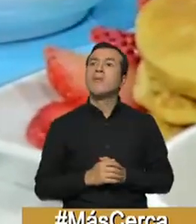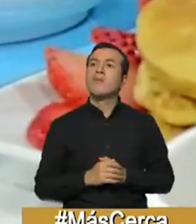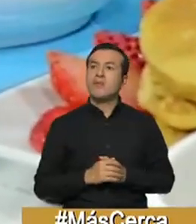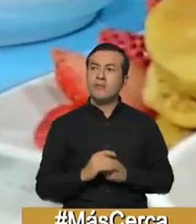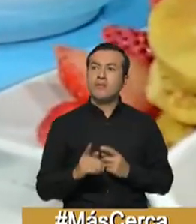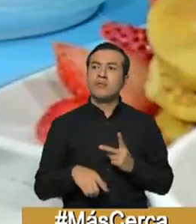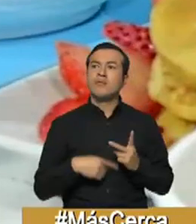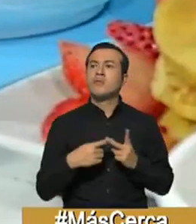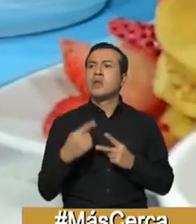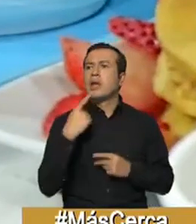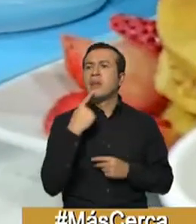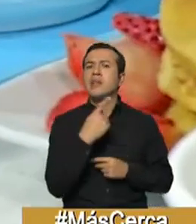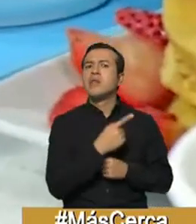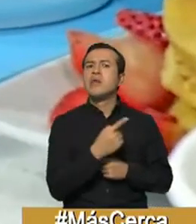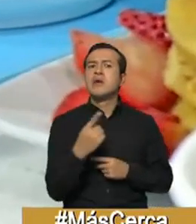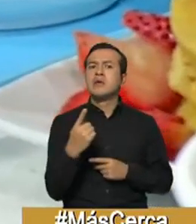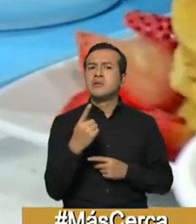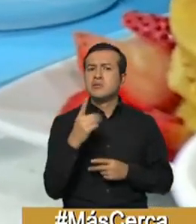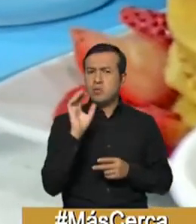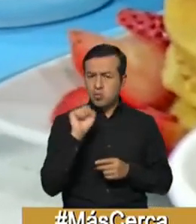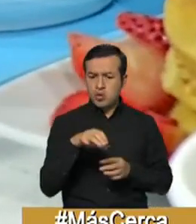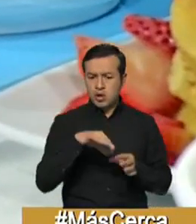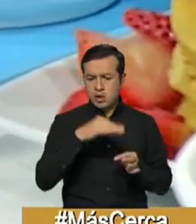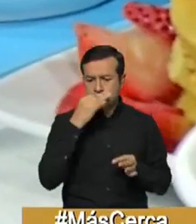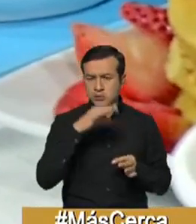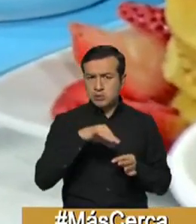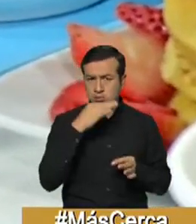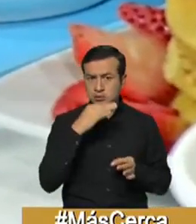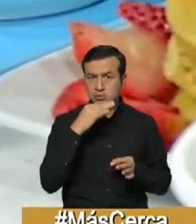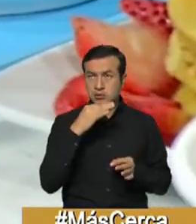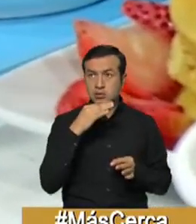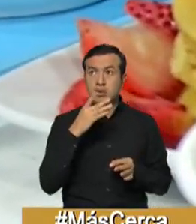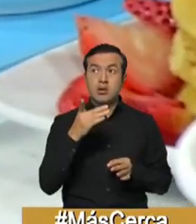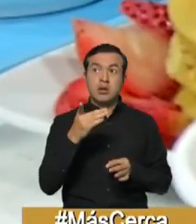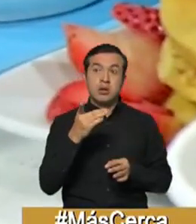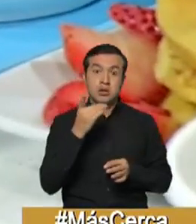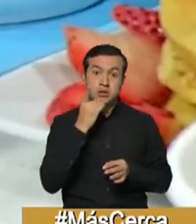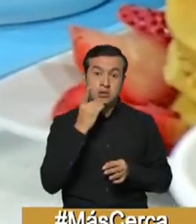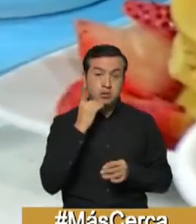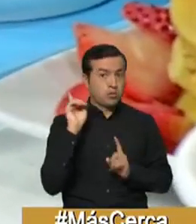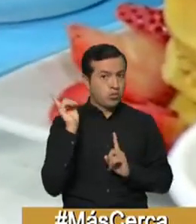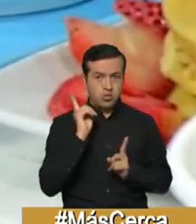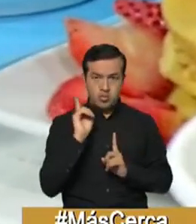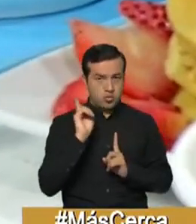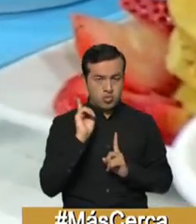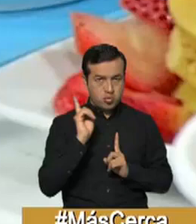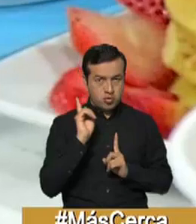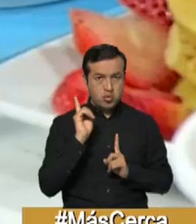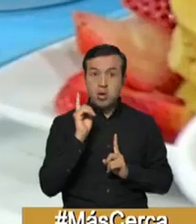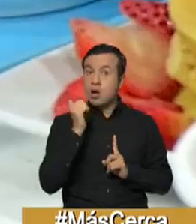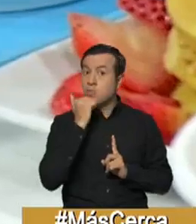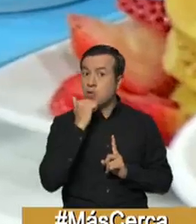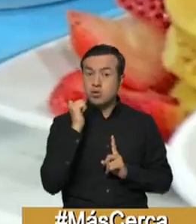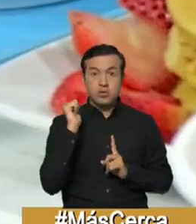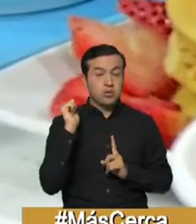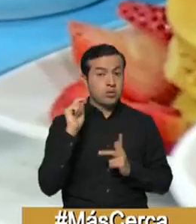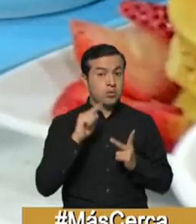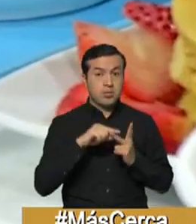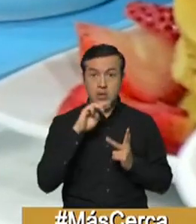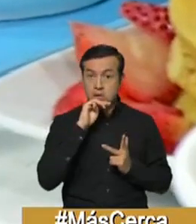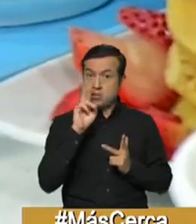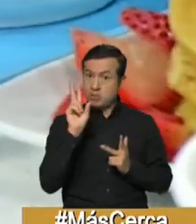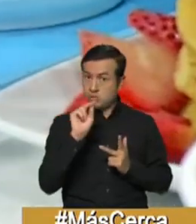tú mencionabas que esto es un snack, pero no debe de ser tomado como un desayuno o como un almuerzo o como una